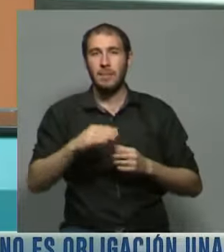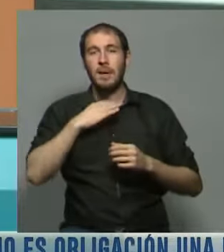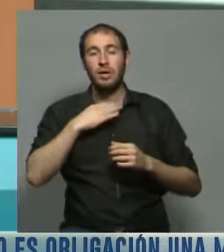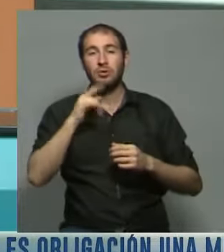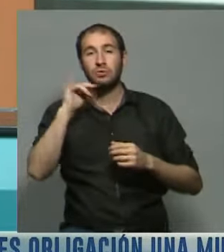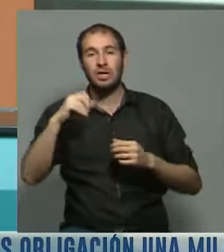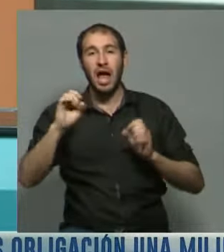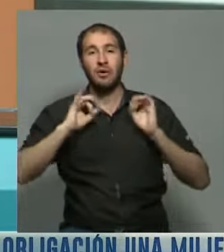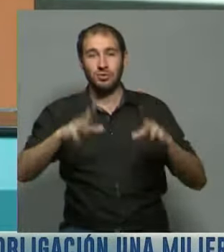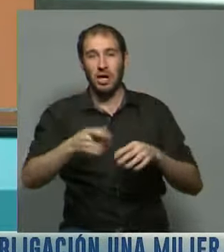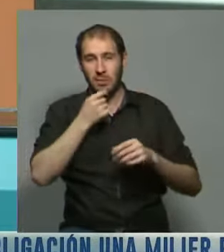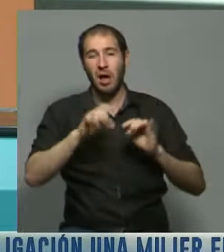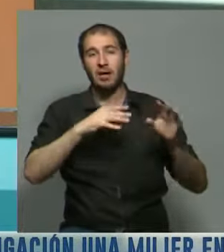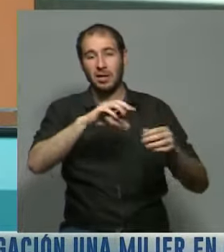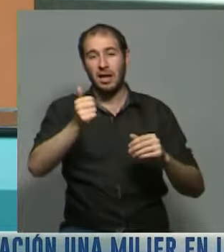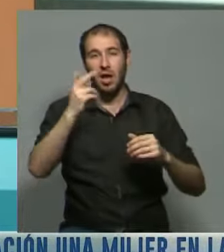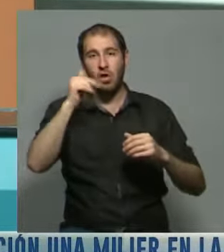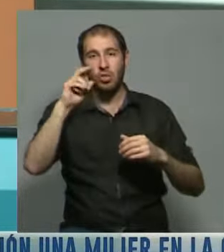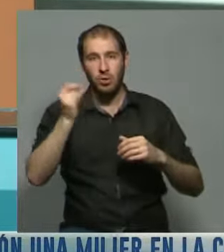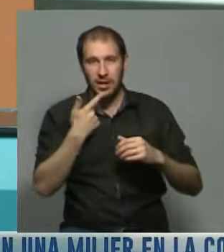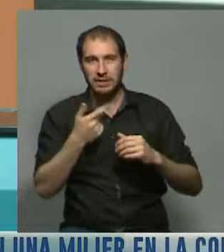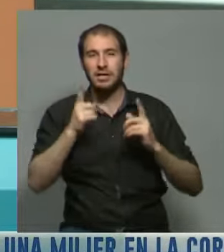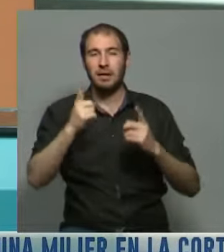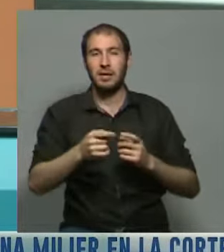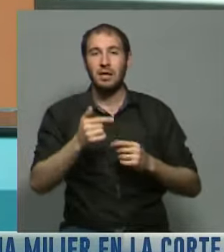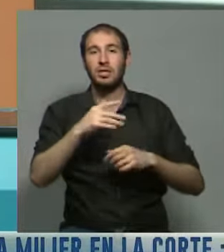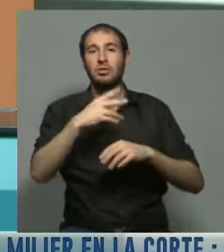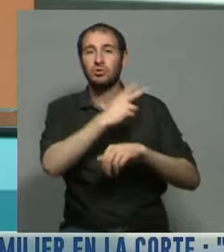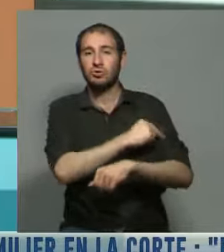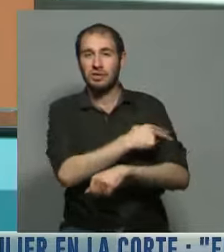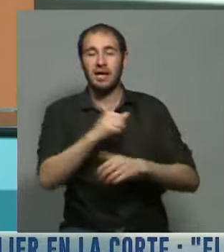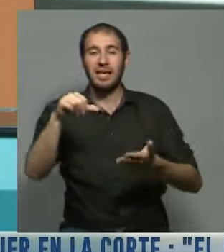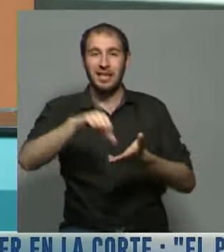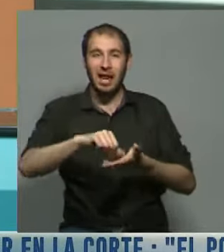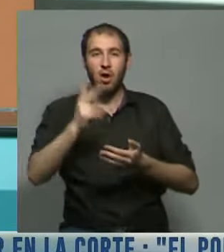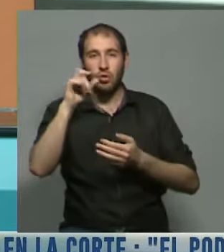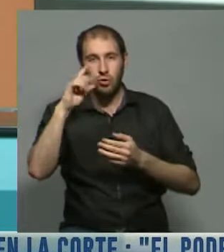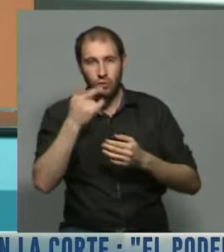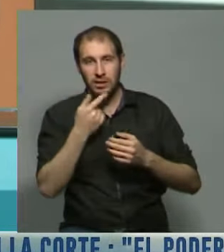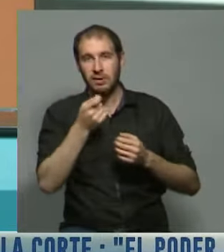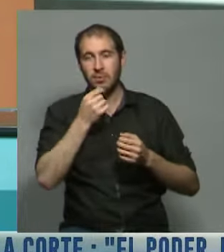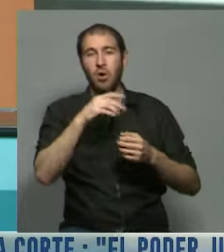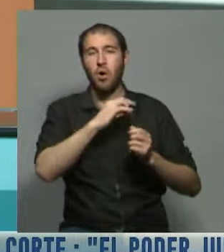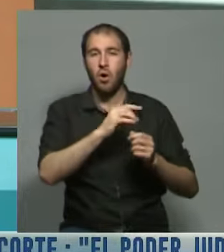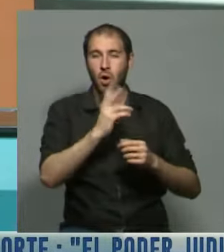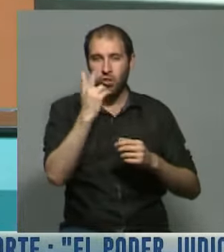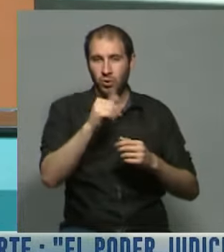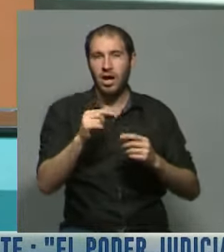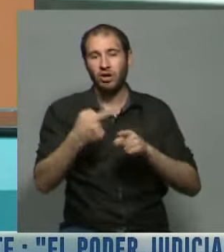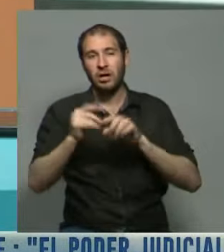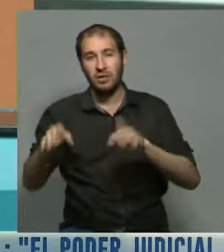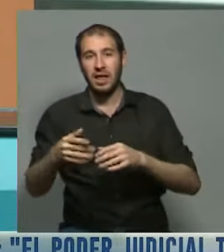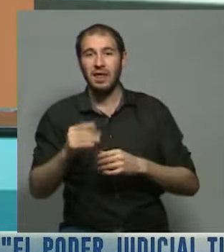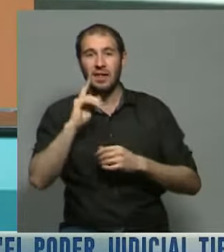Túnez, Australia, en el caso de que Australia le gane a Honduras. Puede ser también con Suiza, Irán y Honduras, en el caso de que Honduras le gane a Australia. Y con